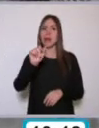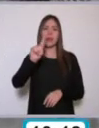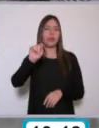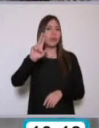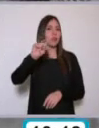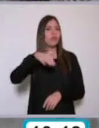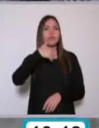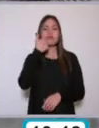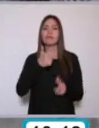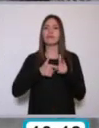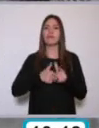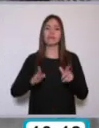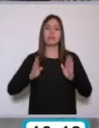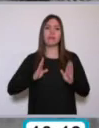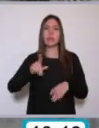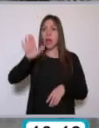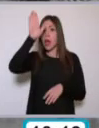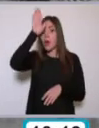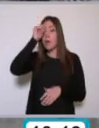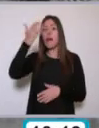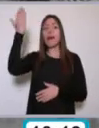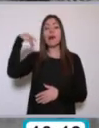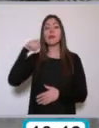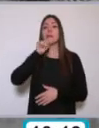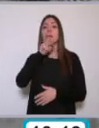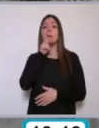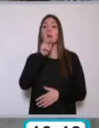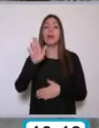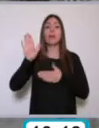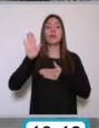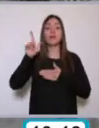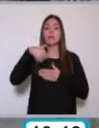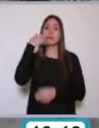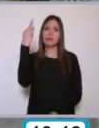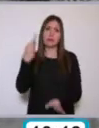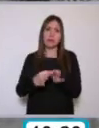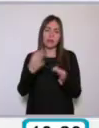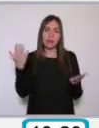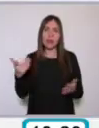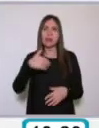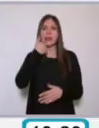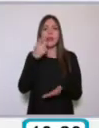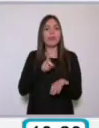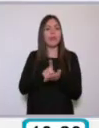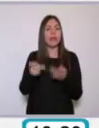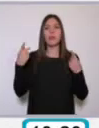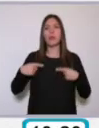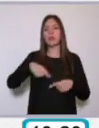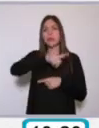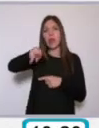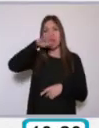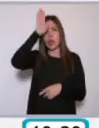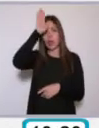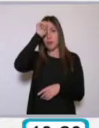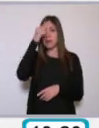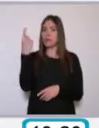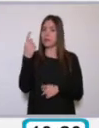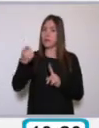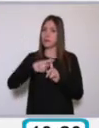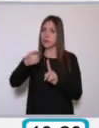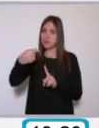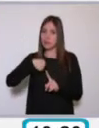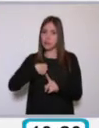armas porque Zapata necesita que le cumplan lo prometido, ¿no? O sea, su levantamiento era agrario, él pedía los derechos de la gente y decía, párame, primero me cumples,